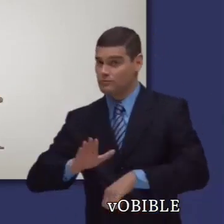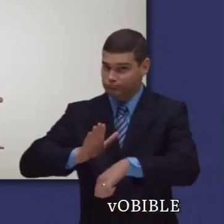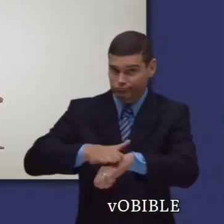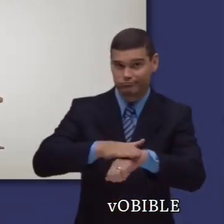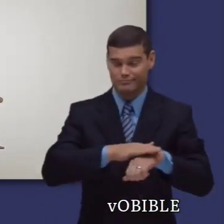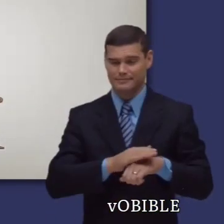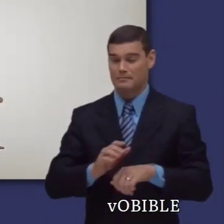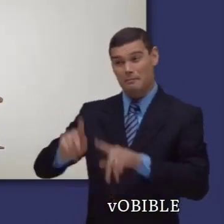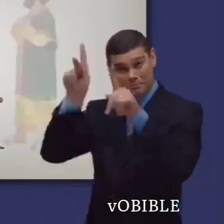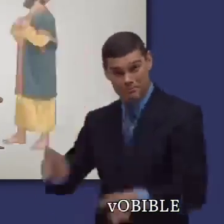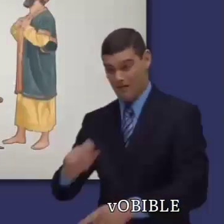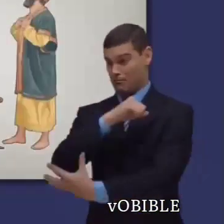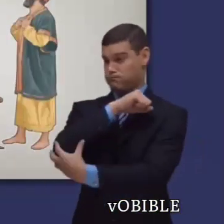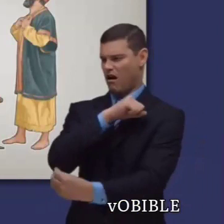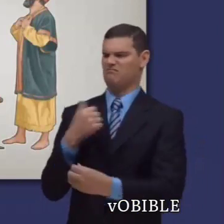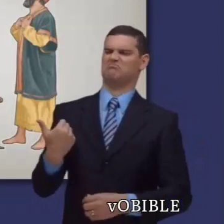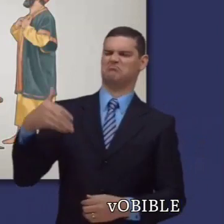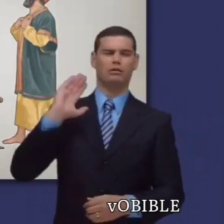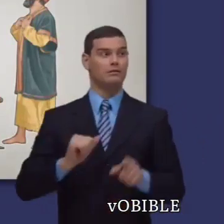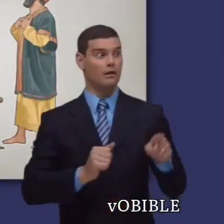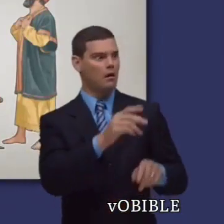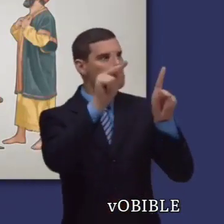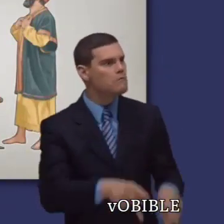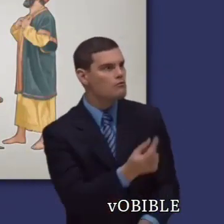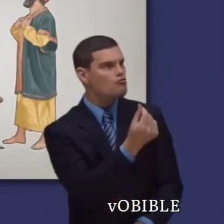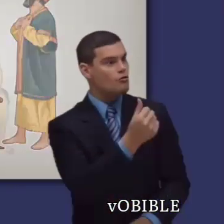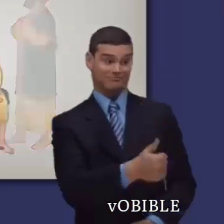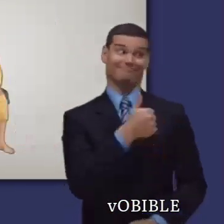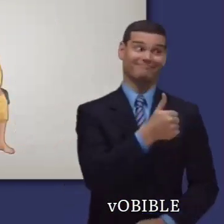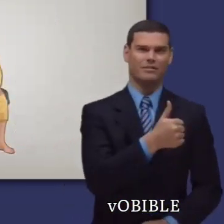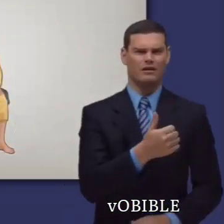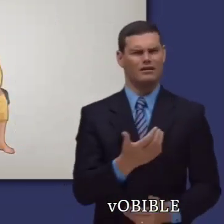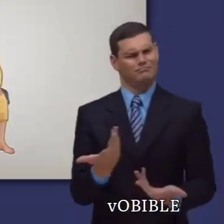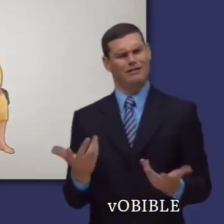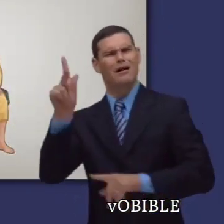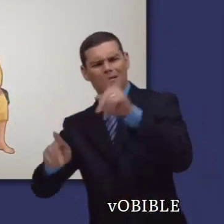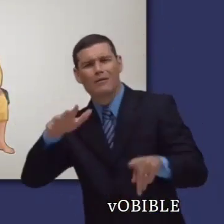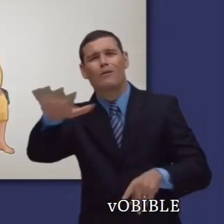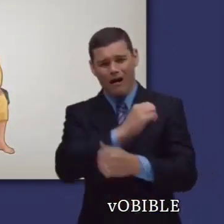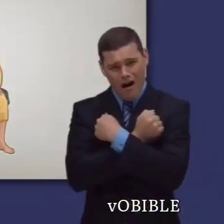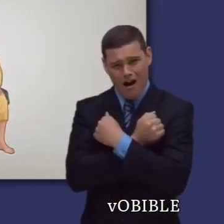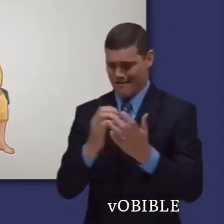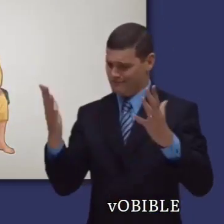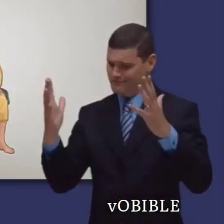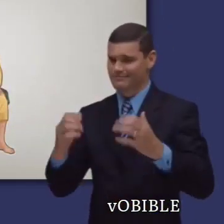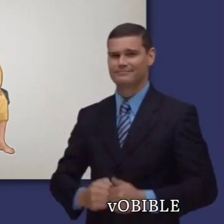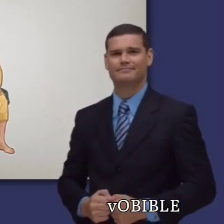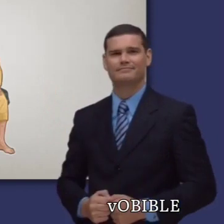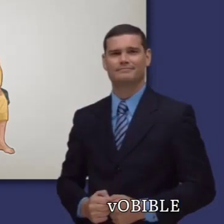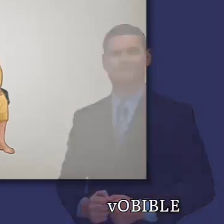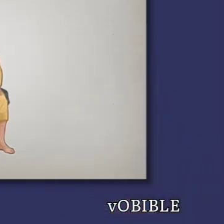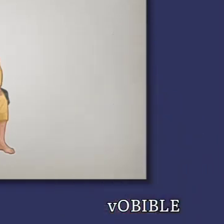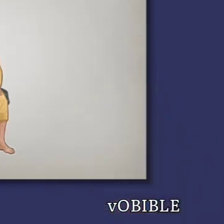a quienes tratan mejor a los ricos que a los pobres, porque hacen distinciones de clases y pasan por alto la ley real